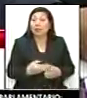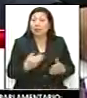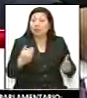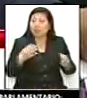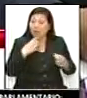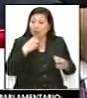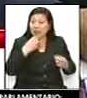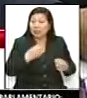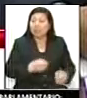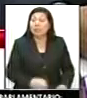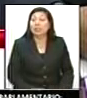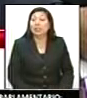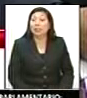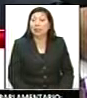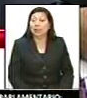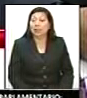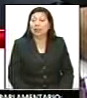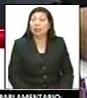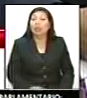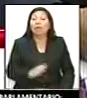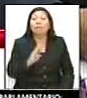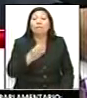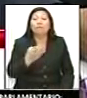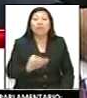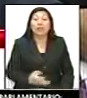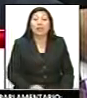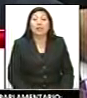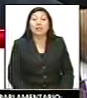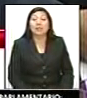acertada. La Declaración Francesa